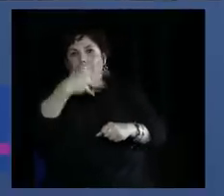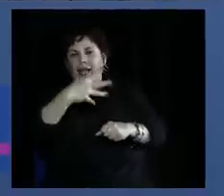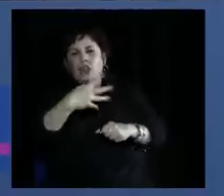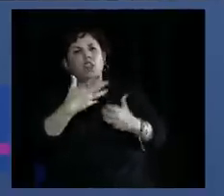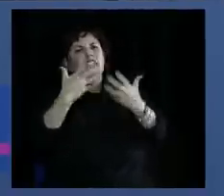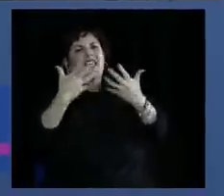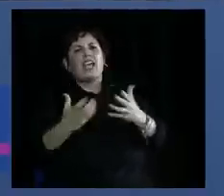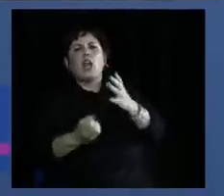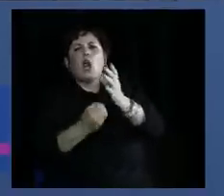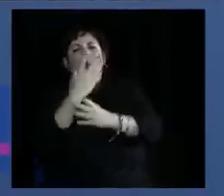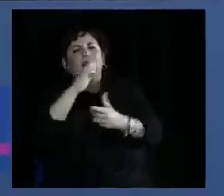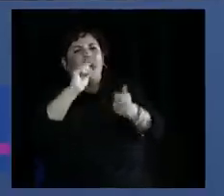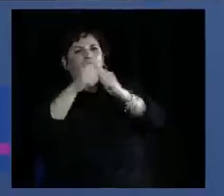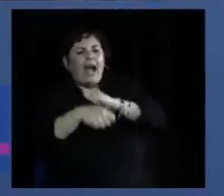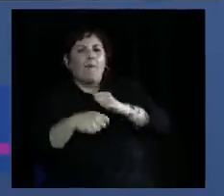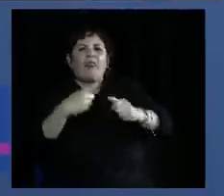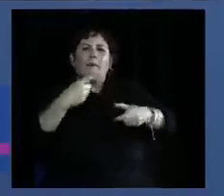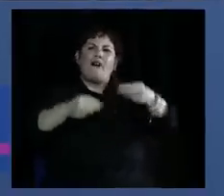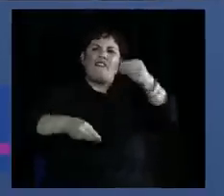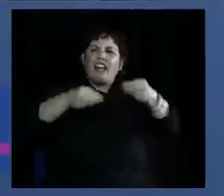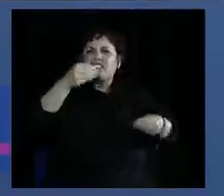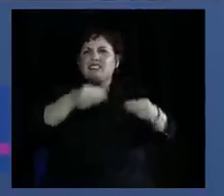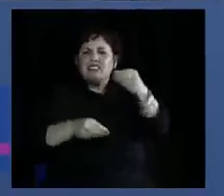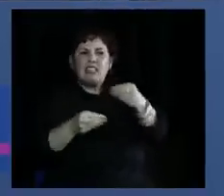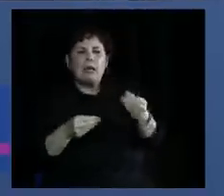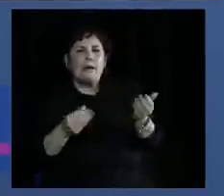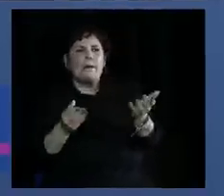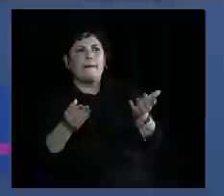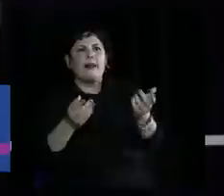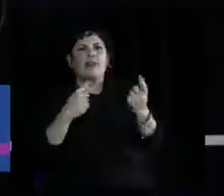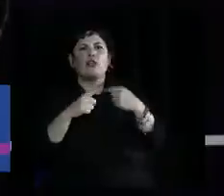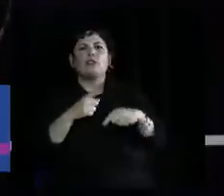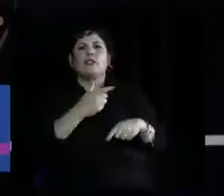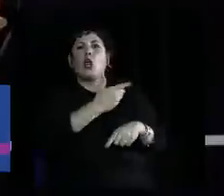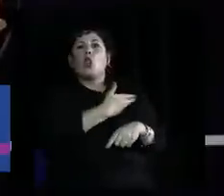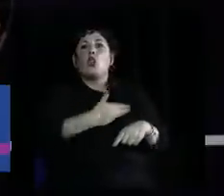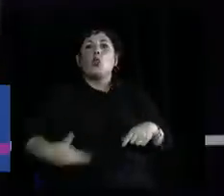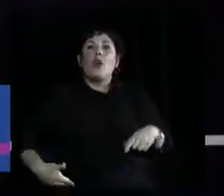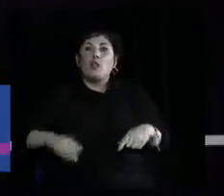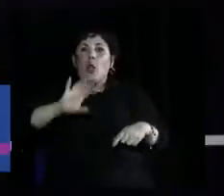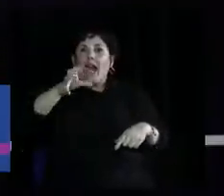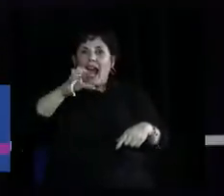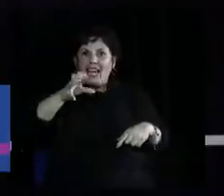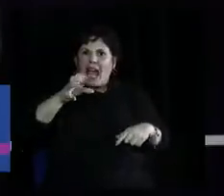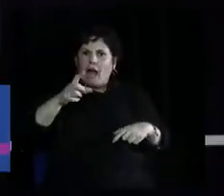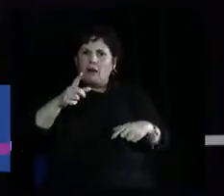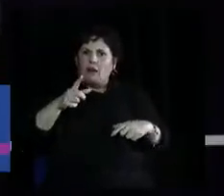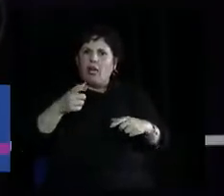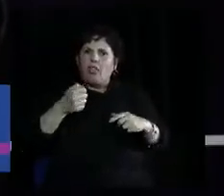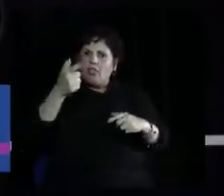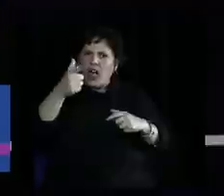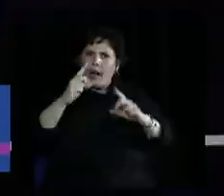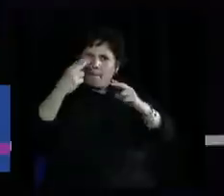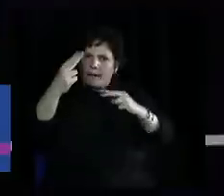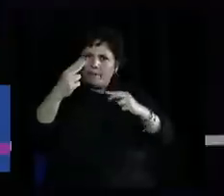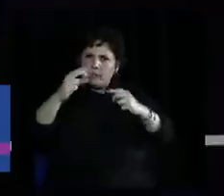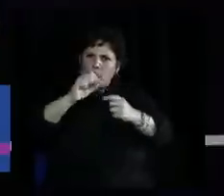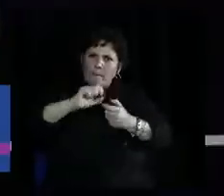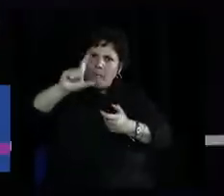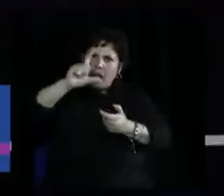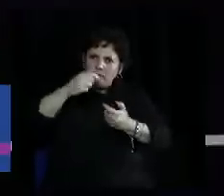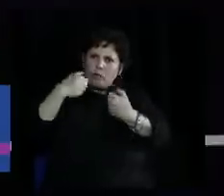algunos cambios de flexibilización, de que los dueños de los canales puedan tener mayores licencias. Había